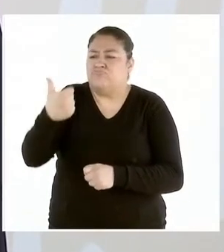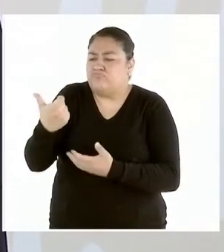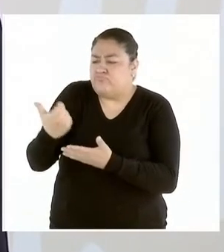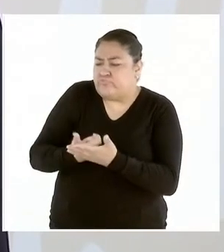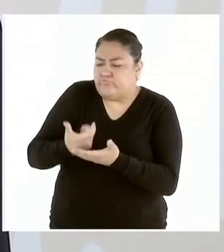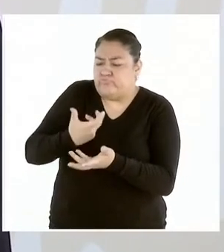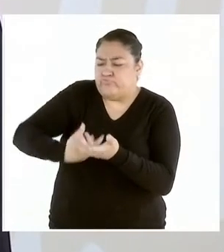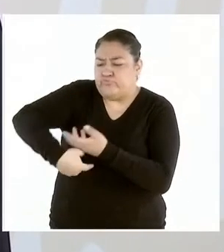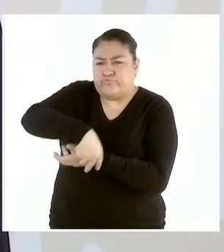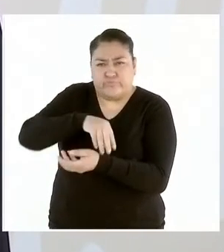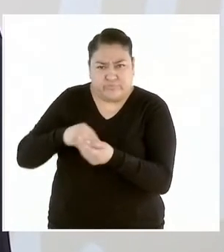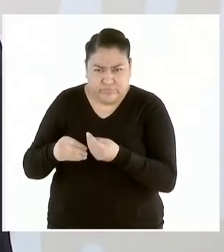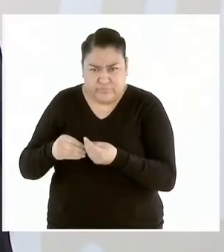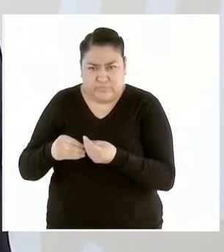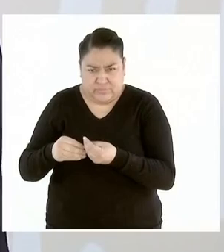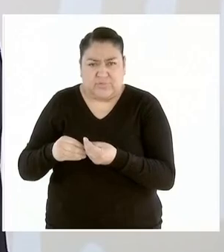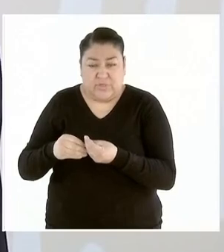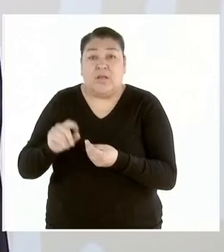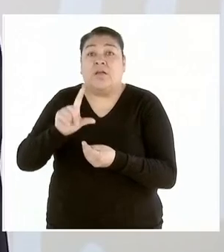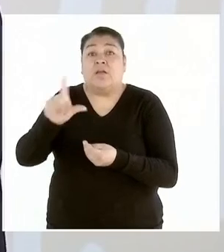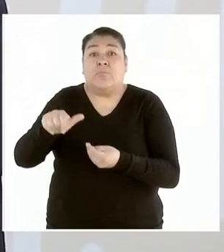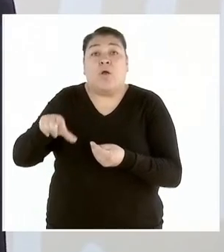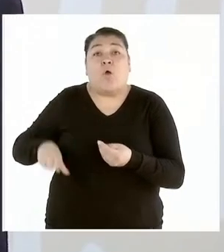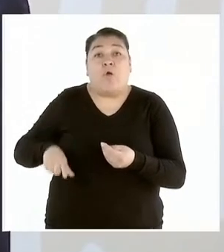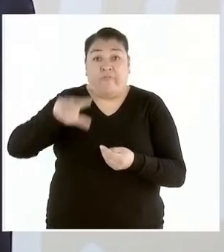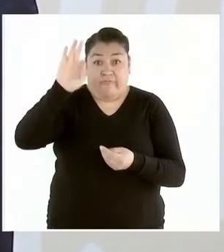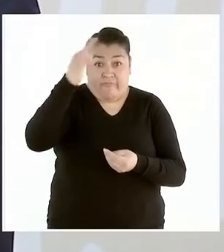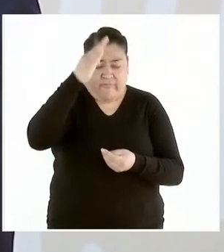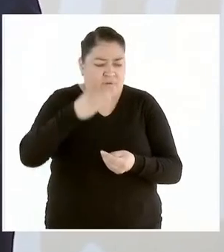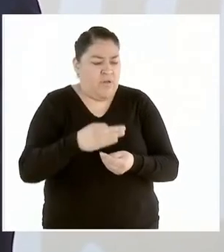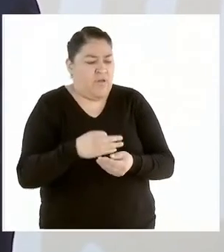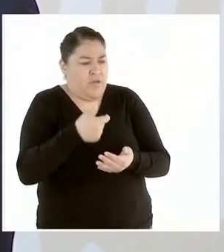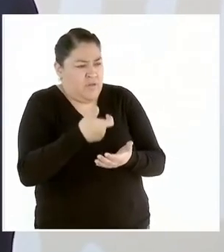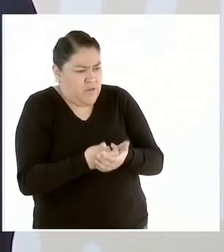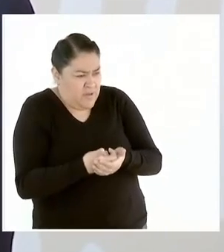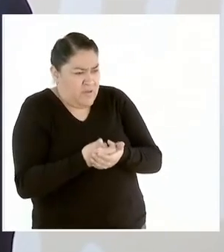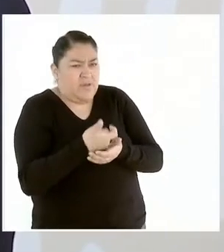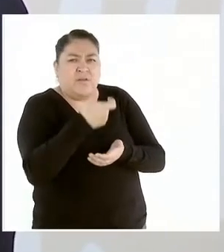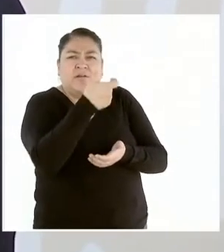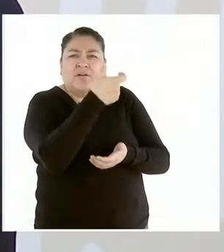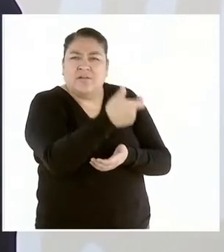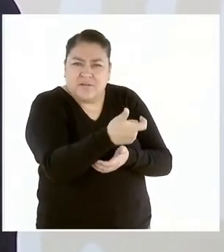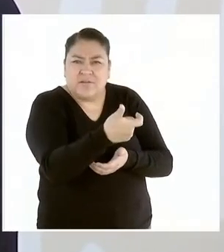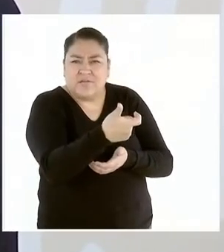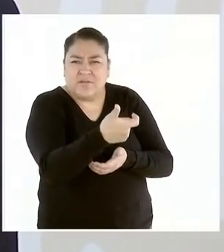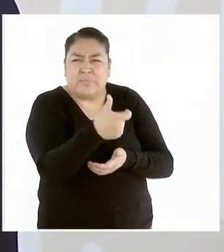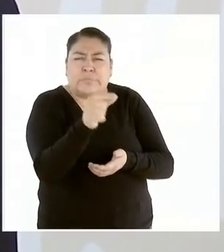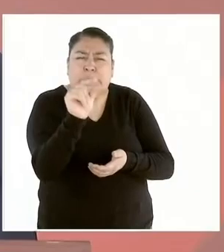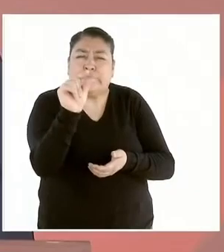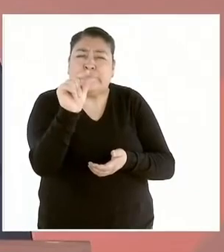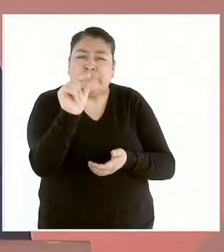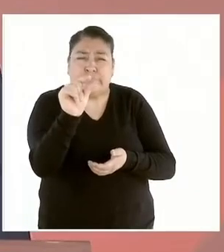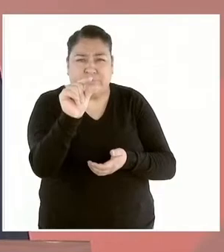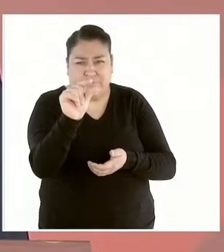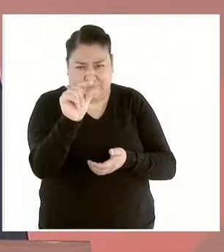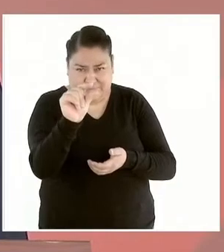y la contribución que hacían al gobierno federal era limitada